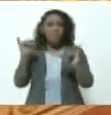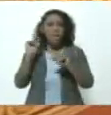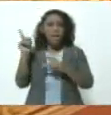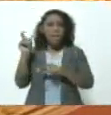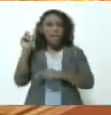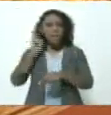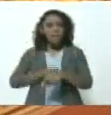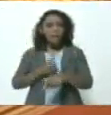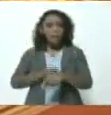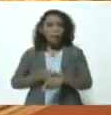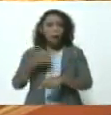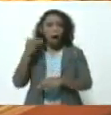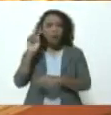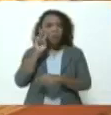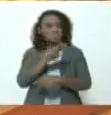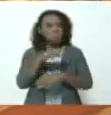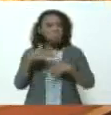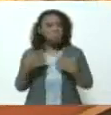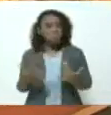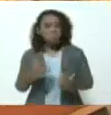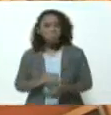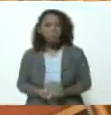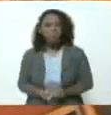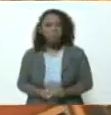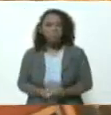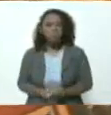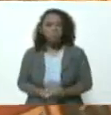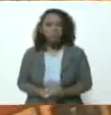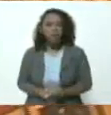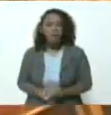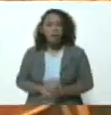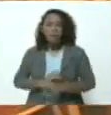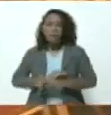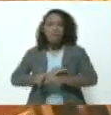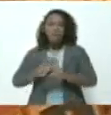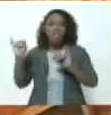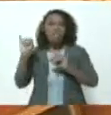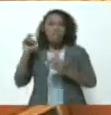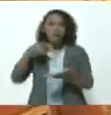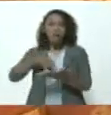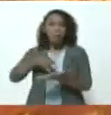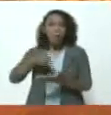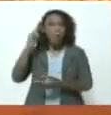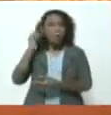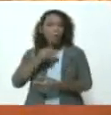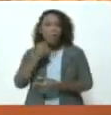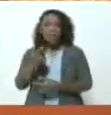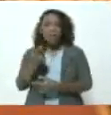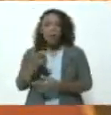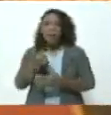serie tiene que ver precisamente con que al final de Carabobo, Bolívar dice, ha nacido